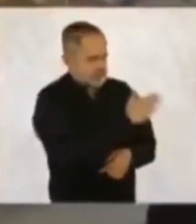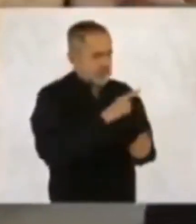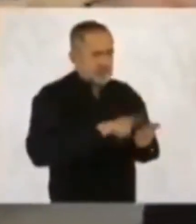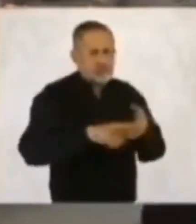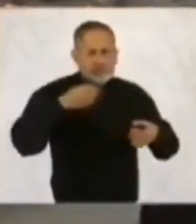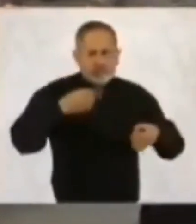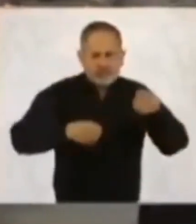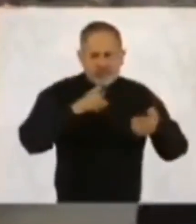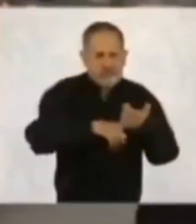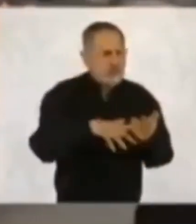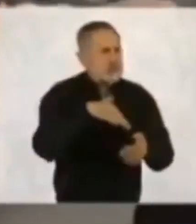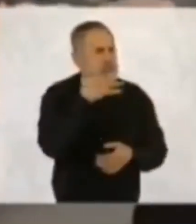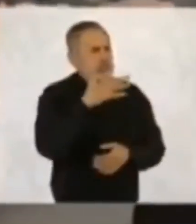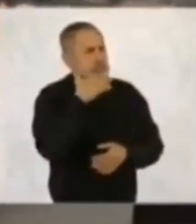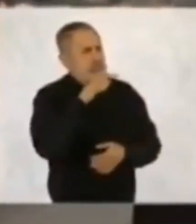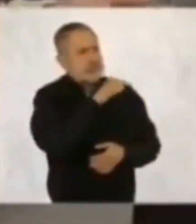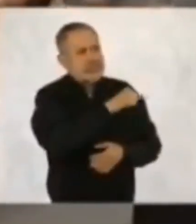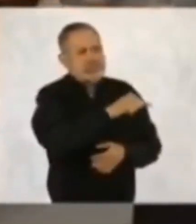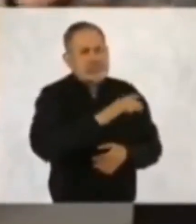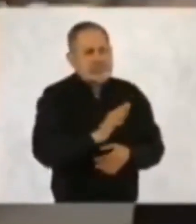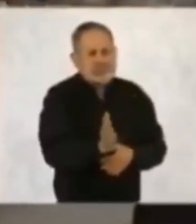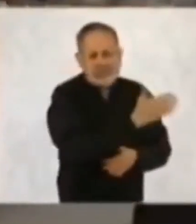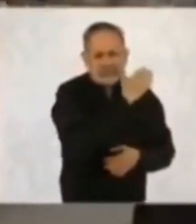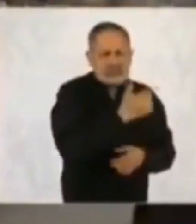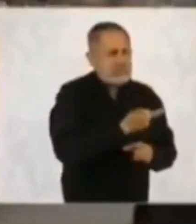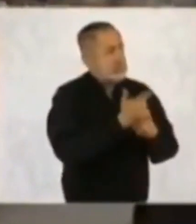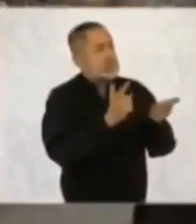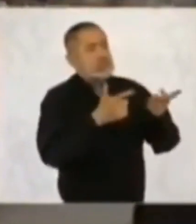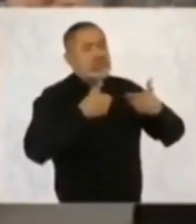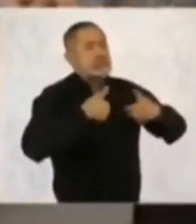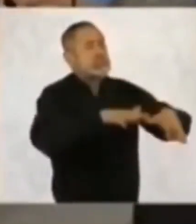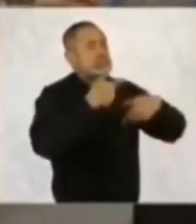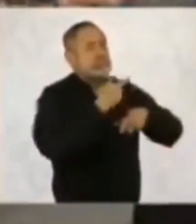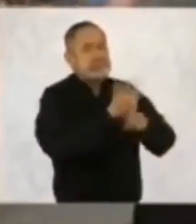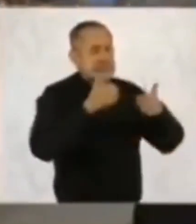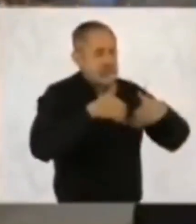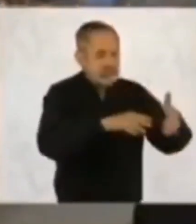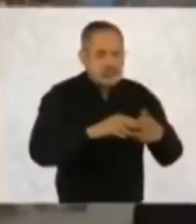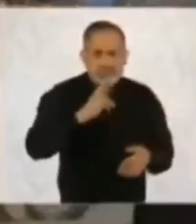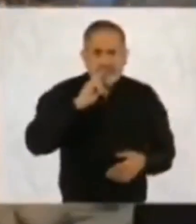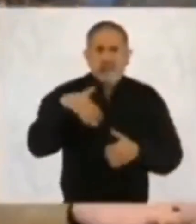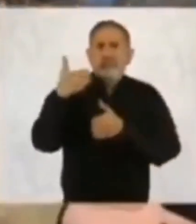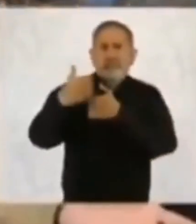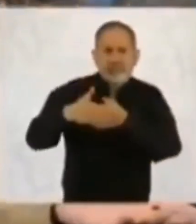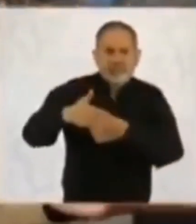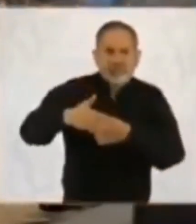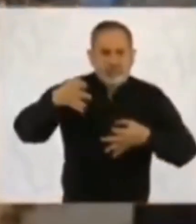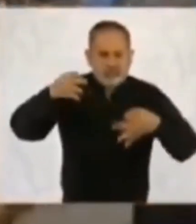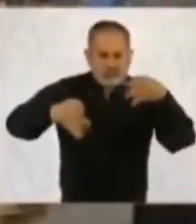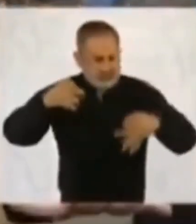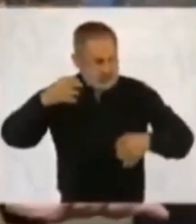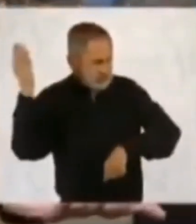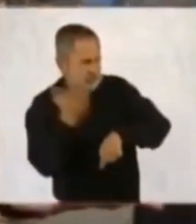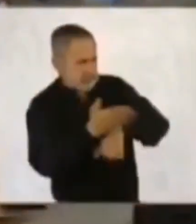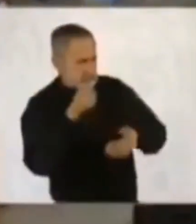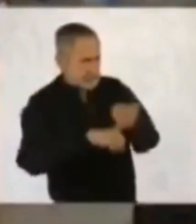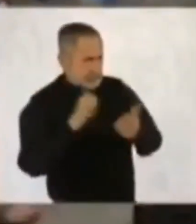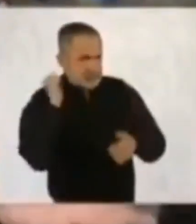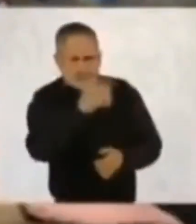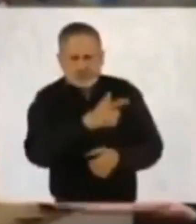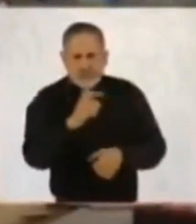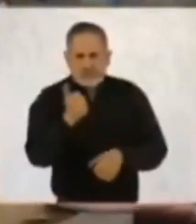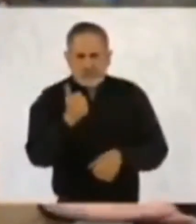conducta sistemática de algunos jueces de liberar a integrantes del crimen organizado, ¿no procedería una cuestión penal